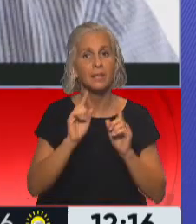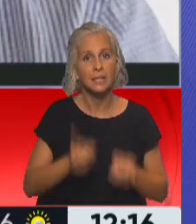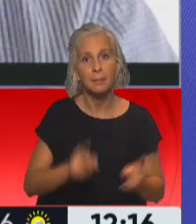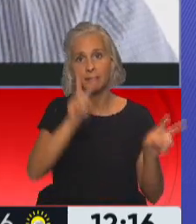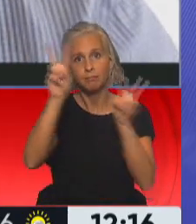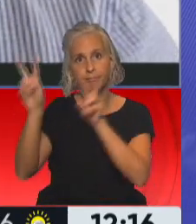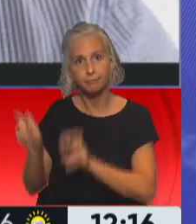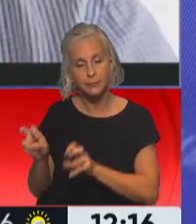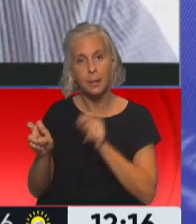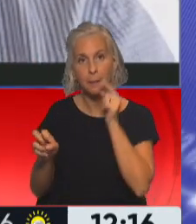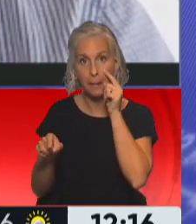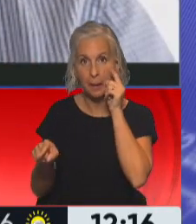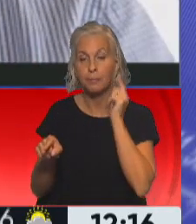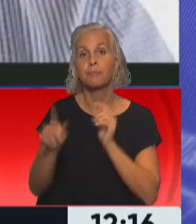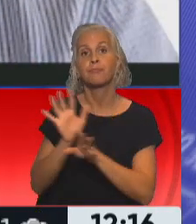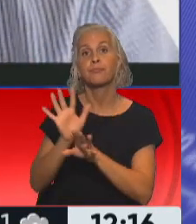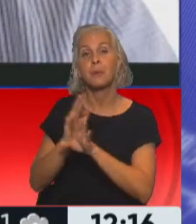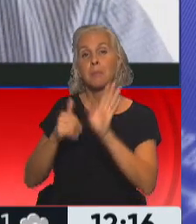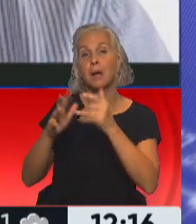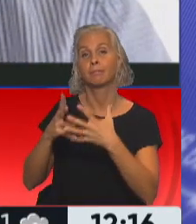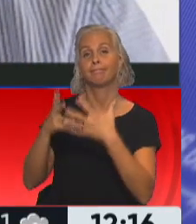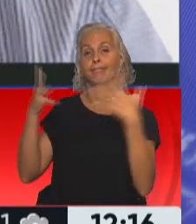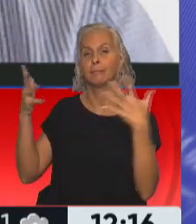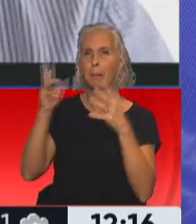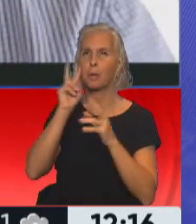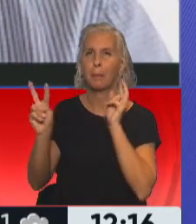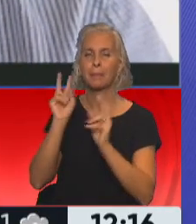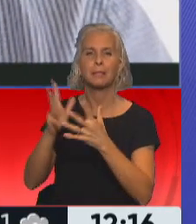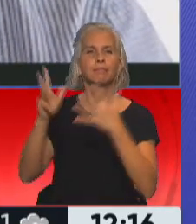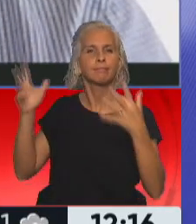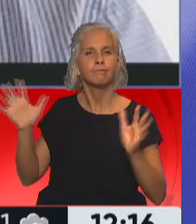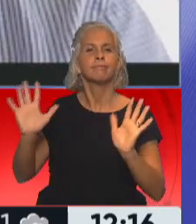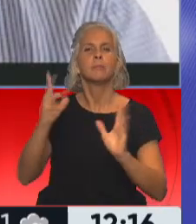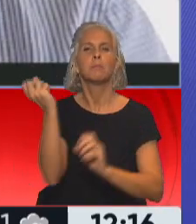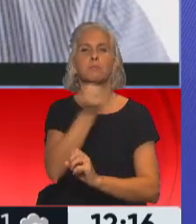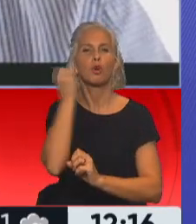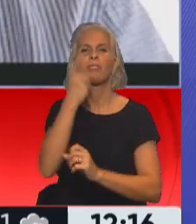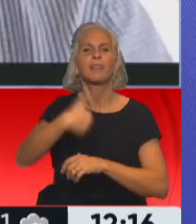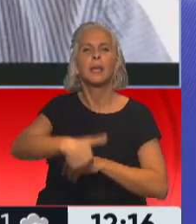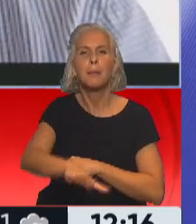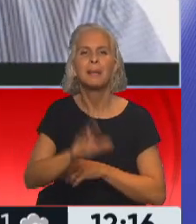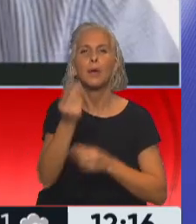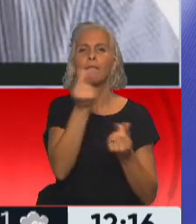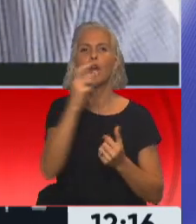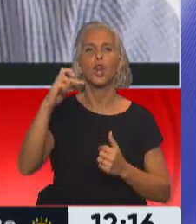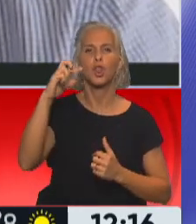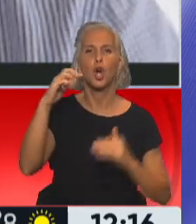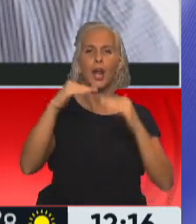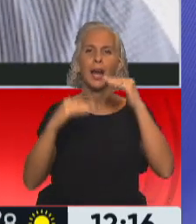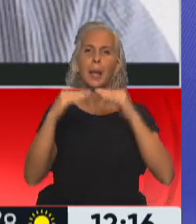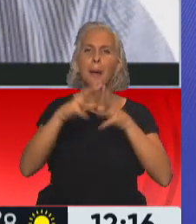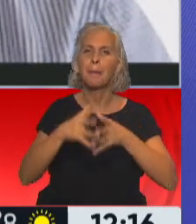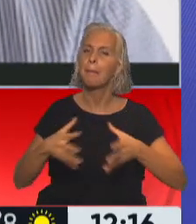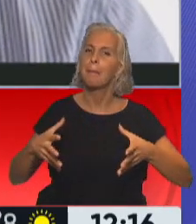de vista de una perspectiva un poquito más amplia, es muy importante ver lo que pasa más con el valor del dólar en el mercado